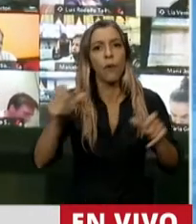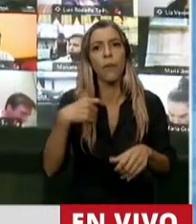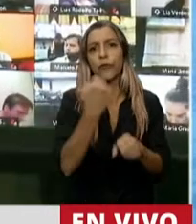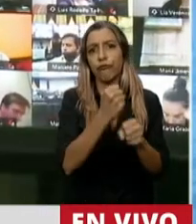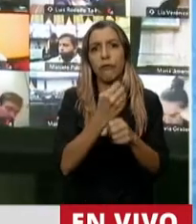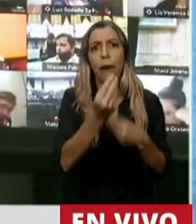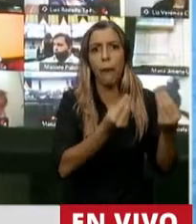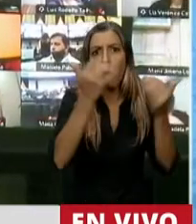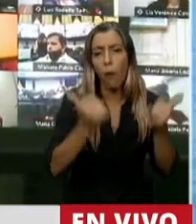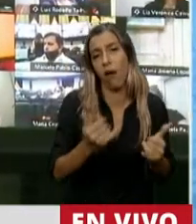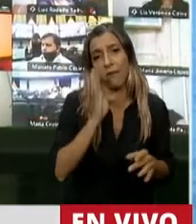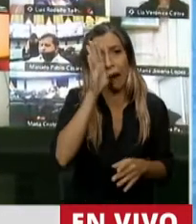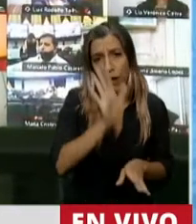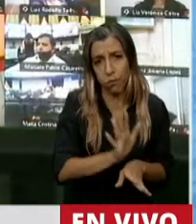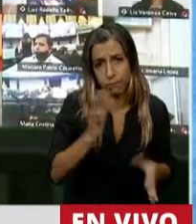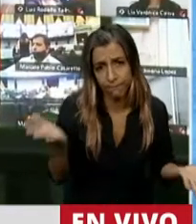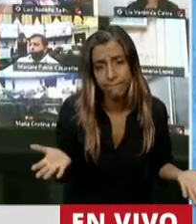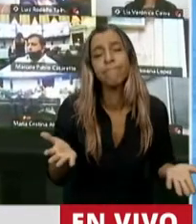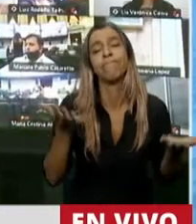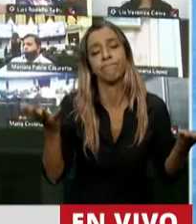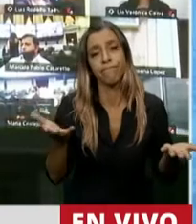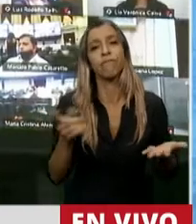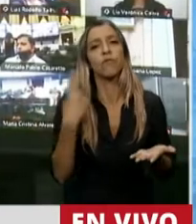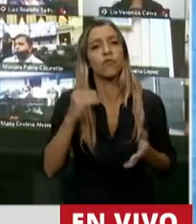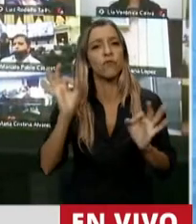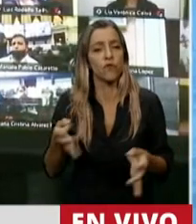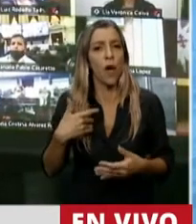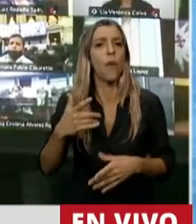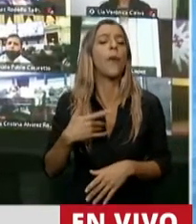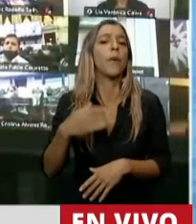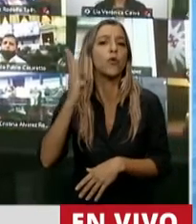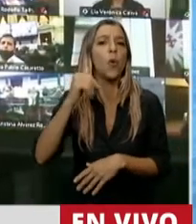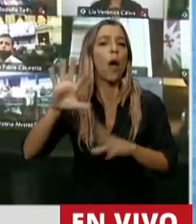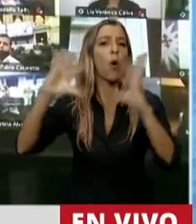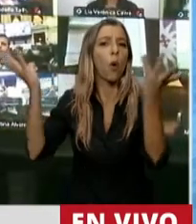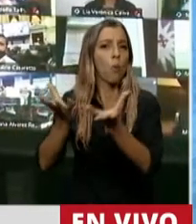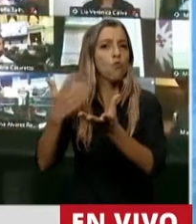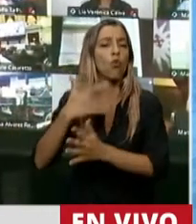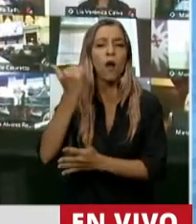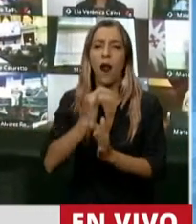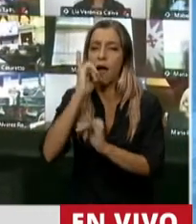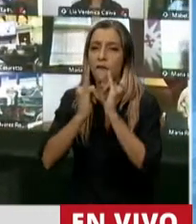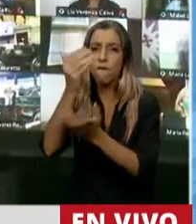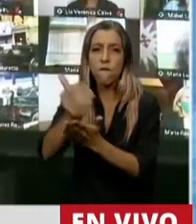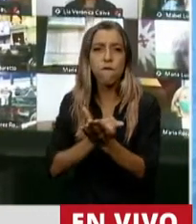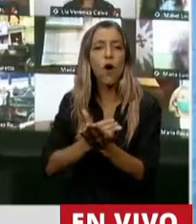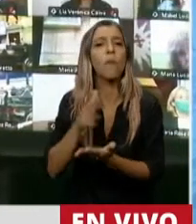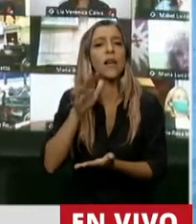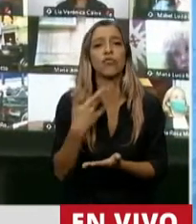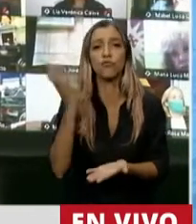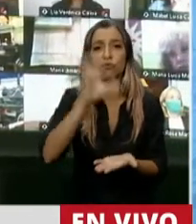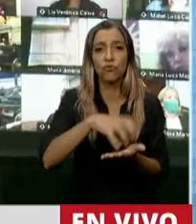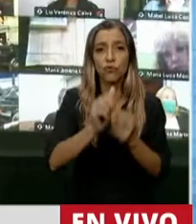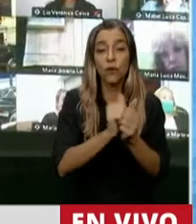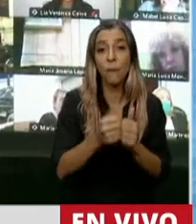registrado, en un país donde, según un informe del Banco Mundial, una pequeña o mediana empresa que se radica en Argentina